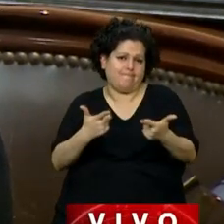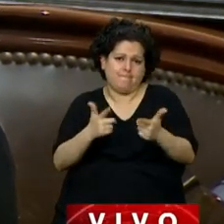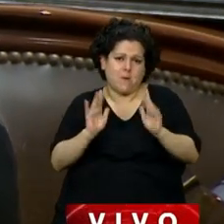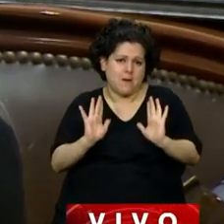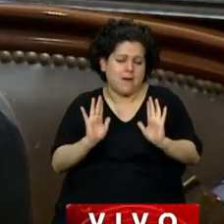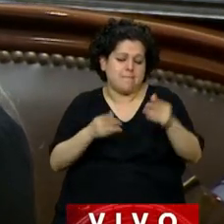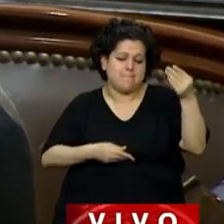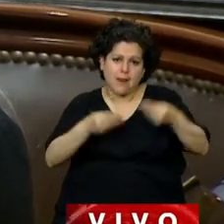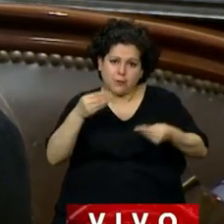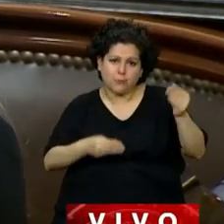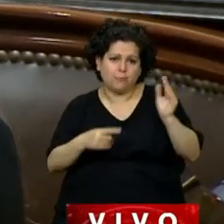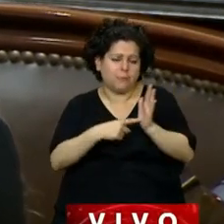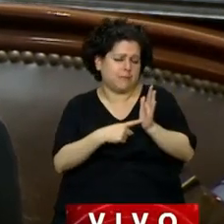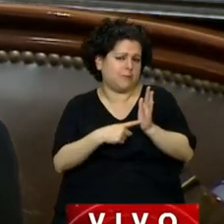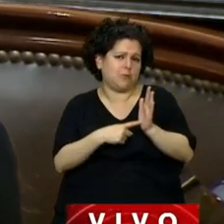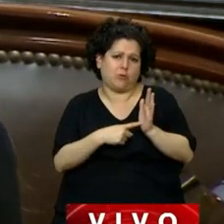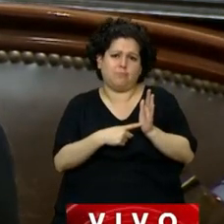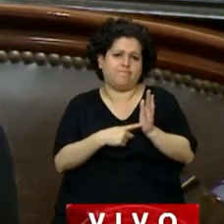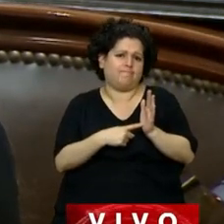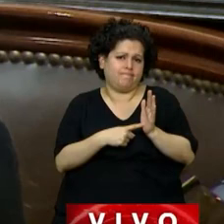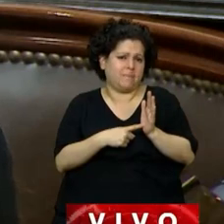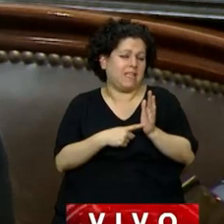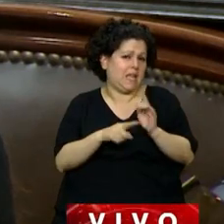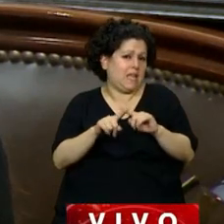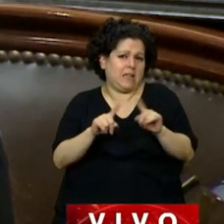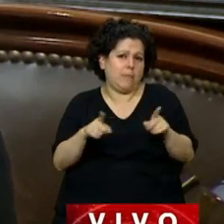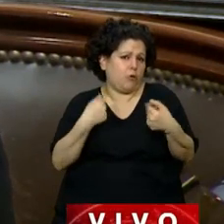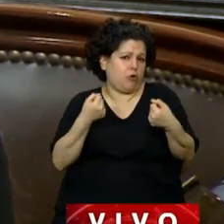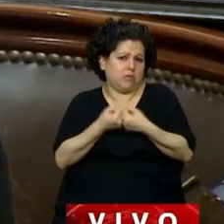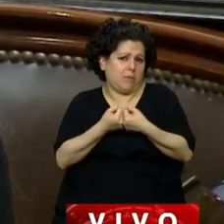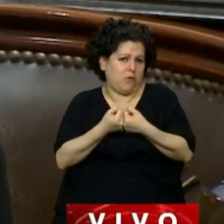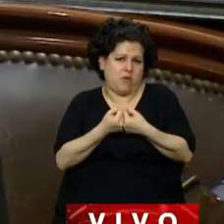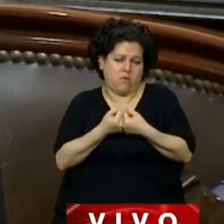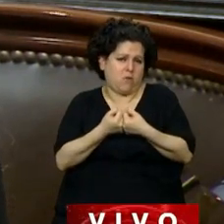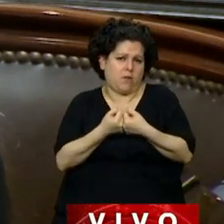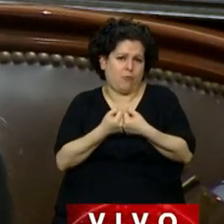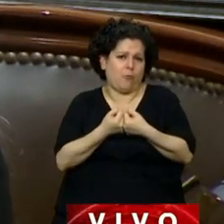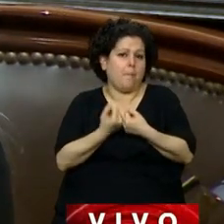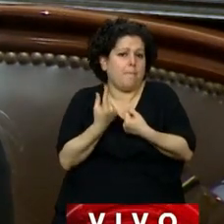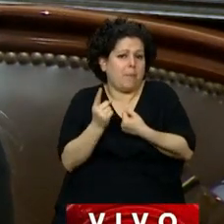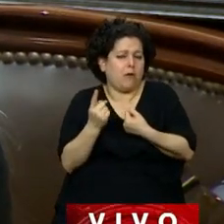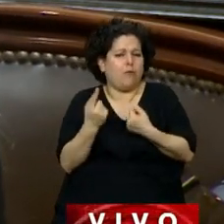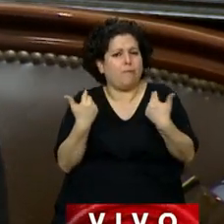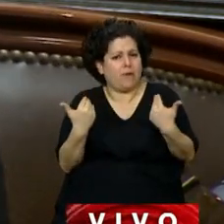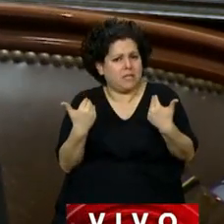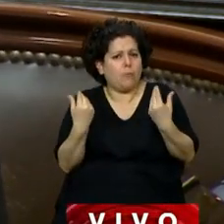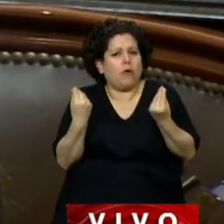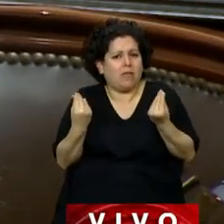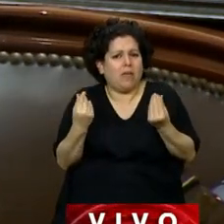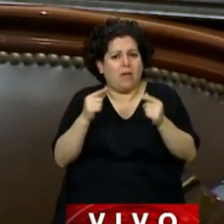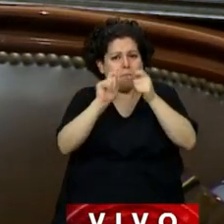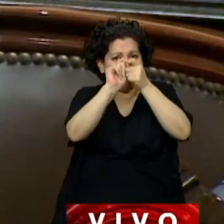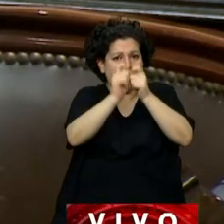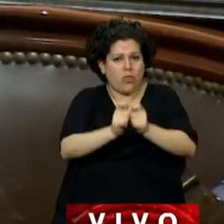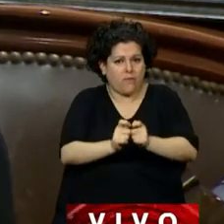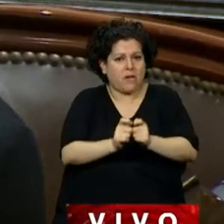un presupuesto con el que en parte tampoco estamos de acuerdo, pero celebramos que en cada